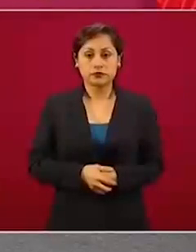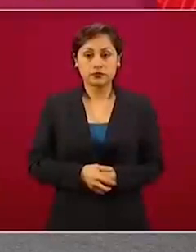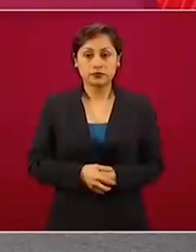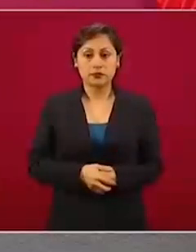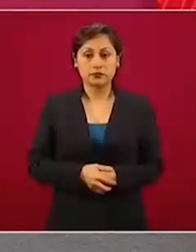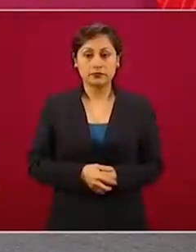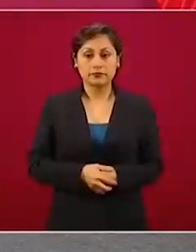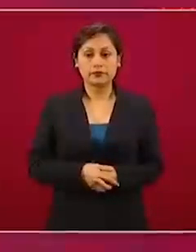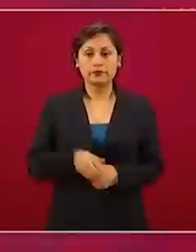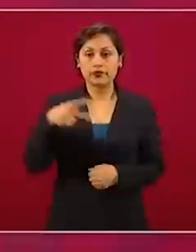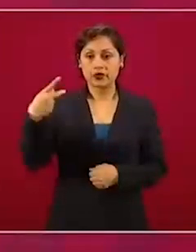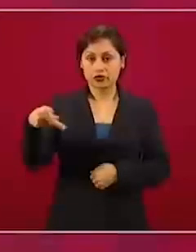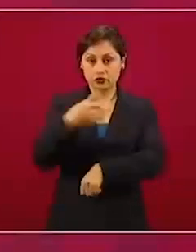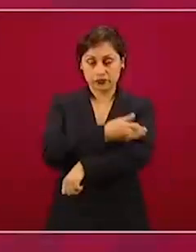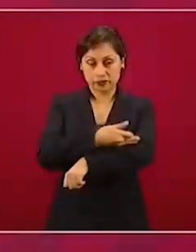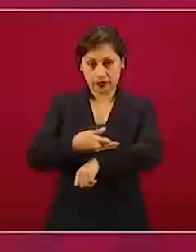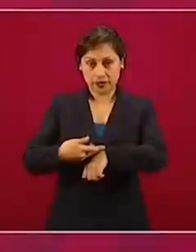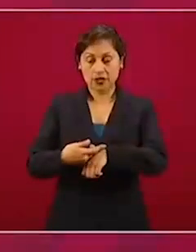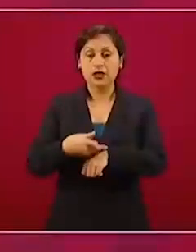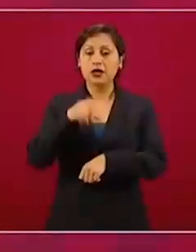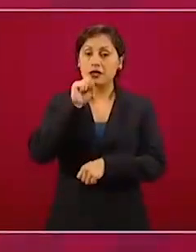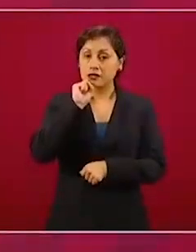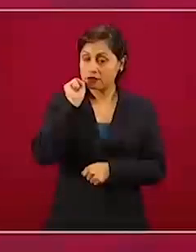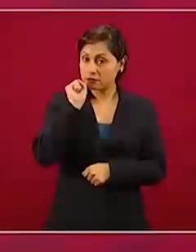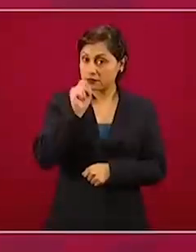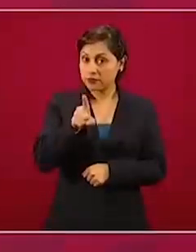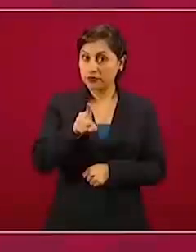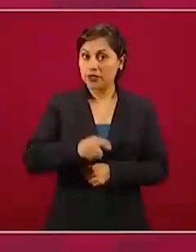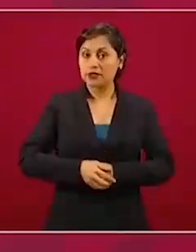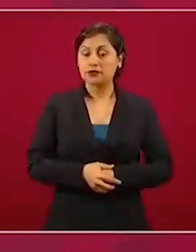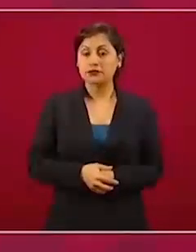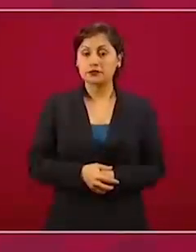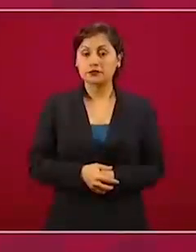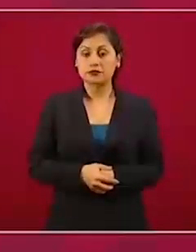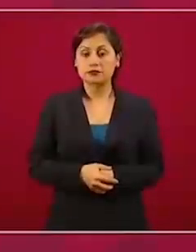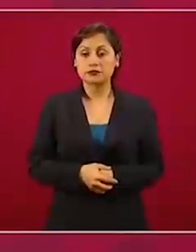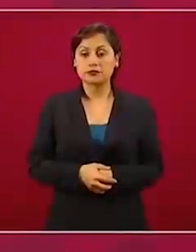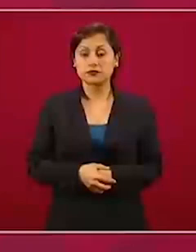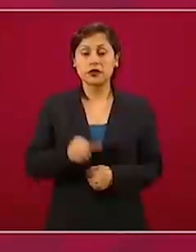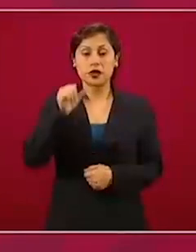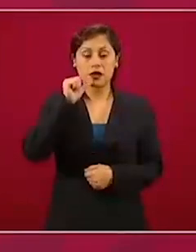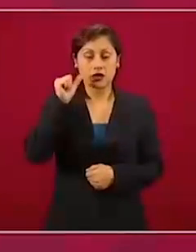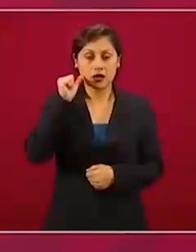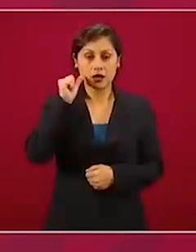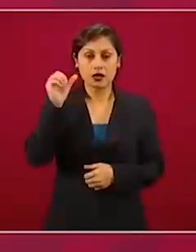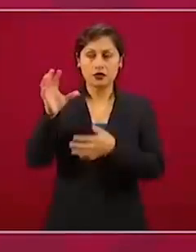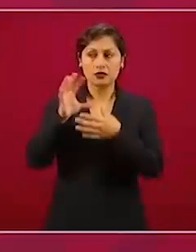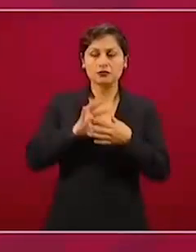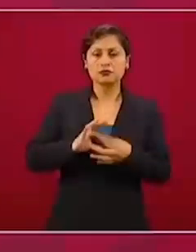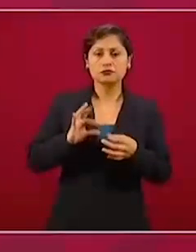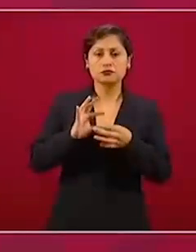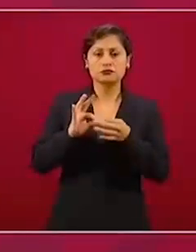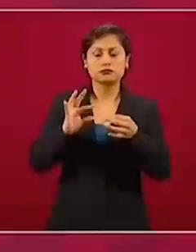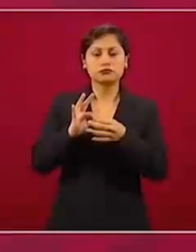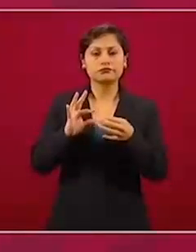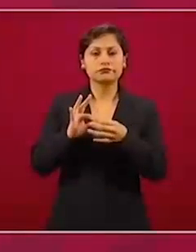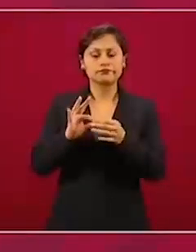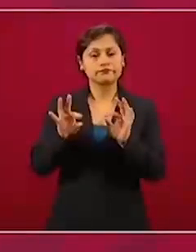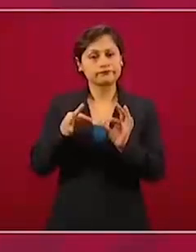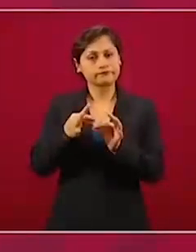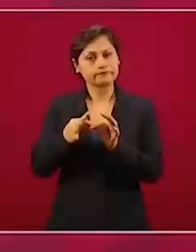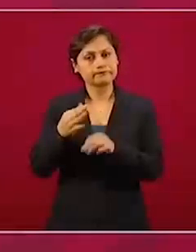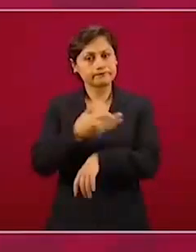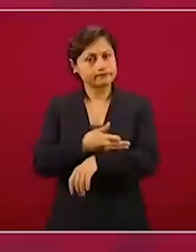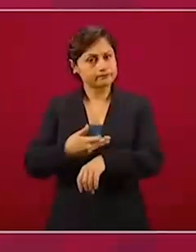Su familia también, es, de acuerdo al informe que nos dio ayer,